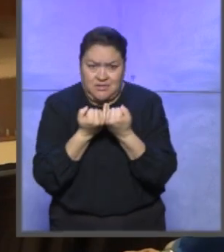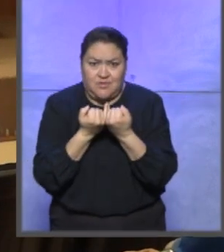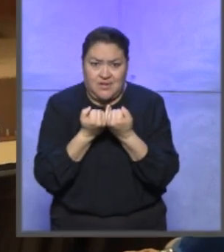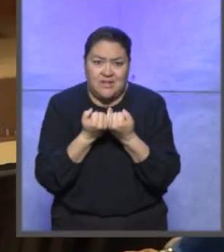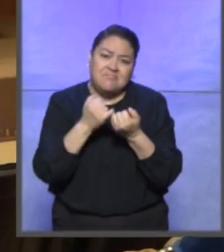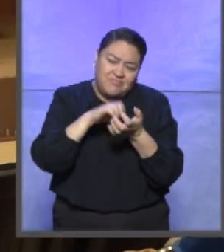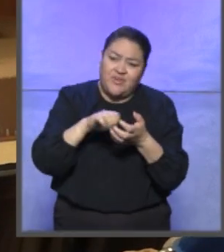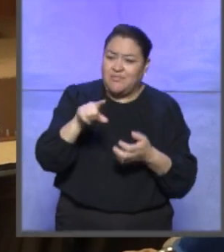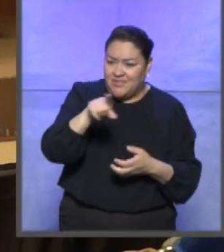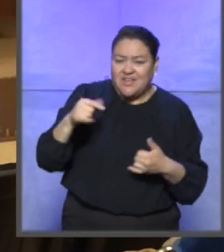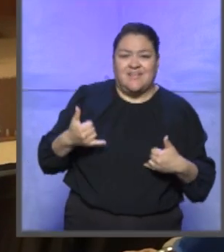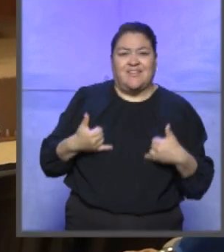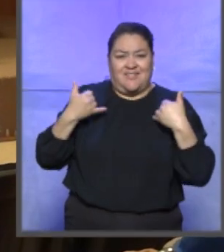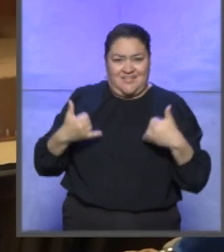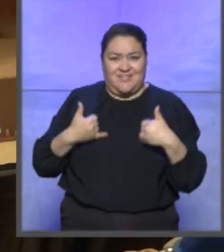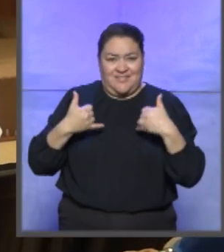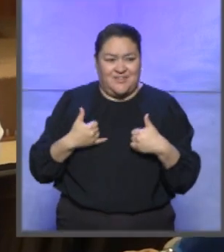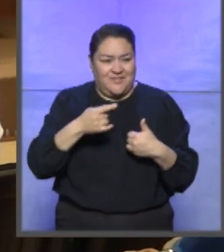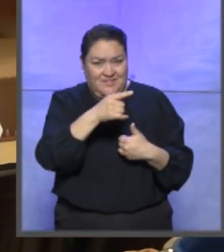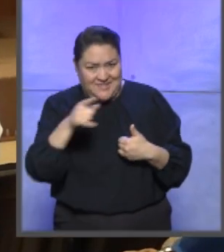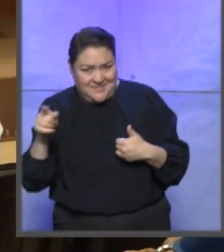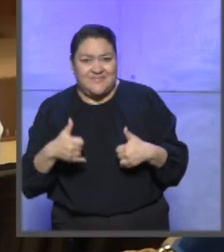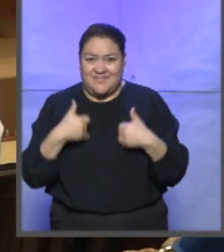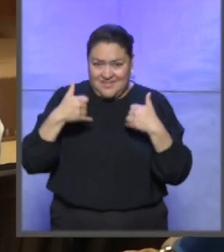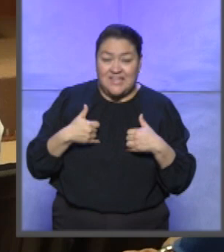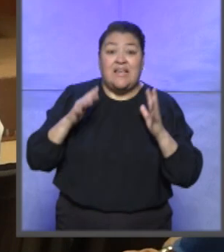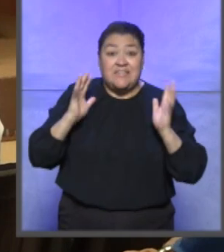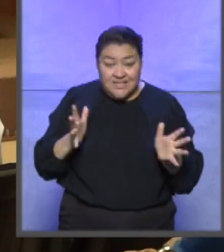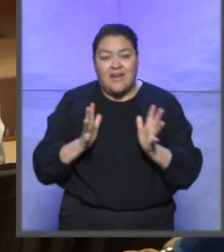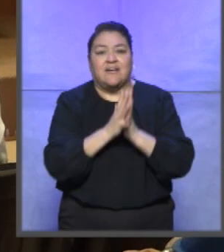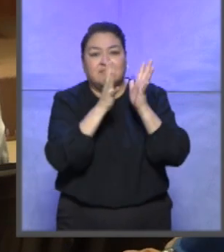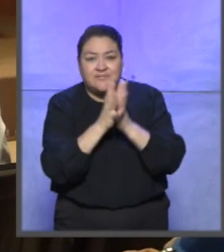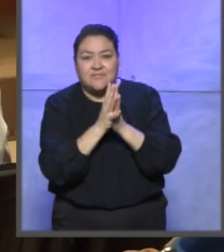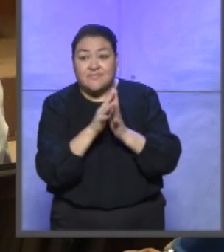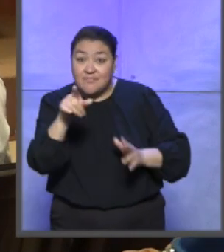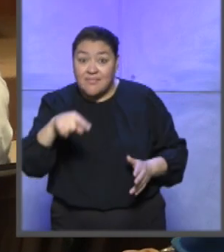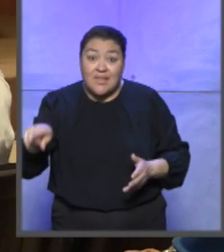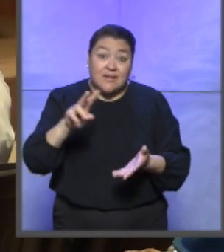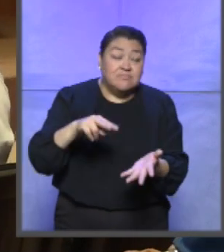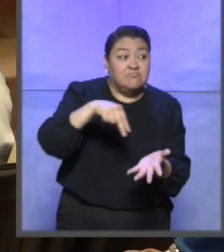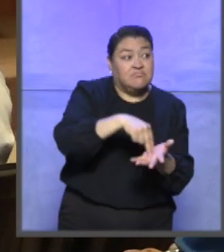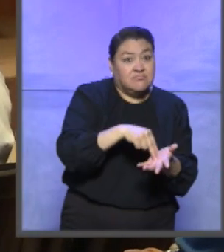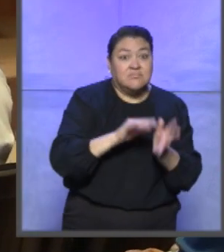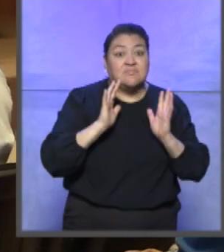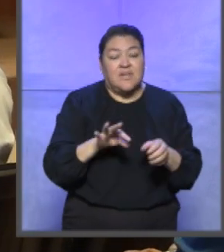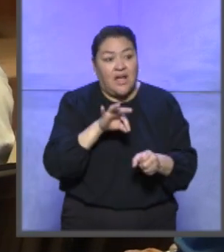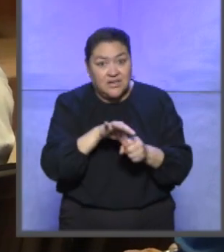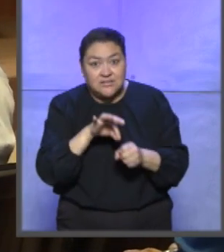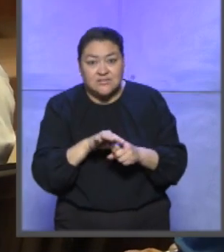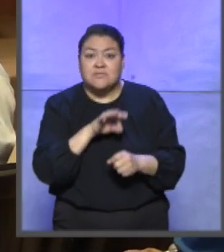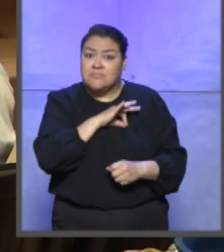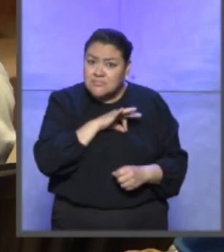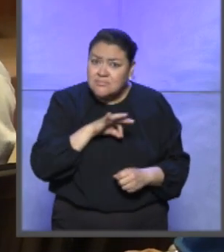caso de las juventudes que hoy ya han tenido gran participación y que han agarrado